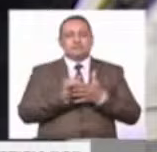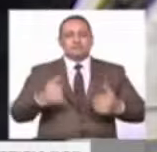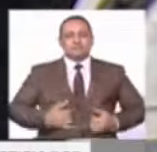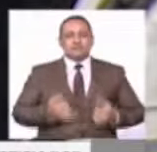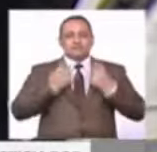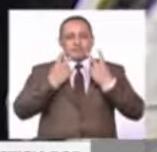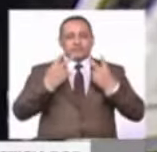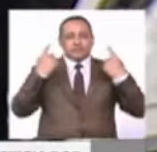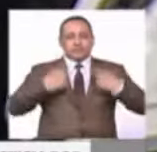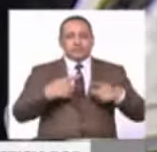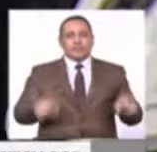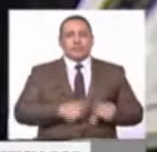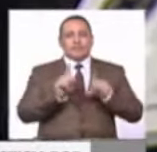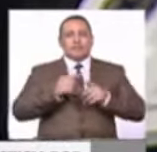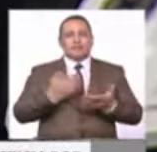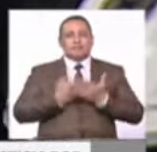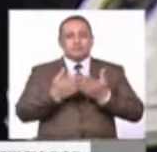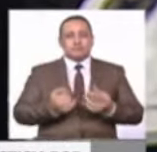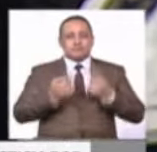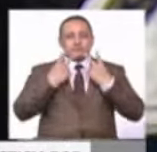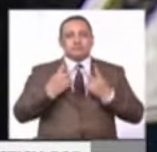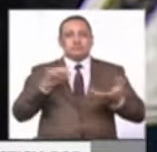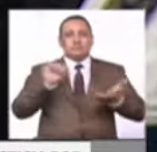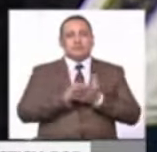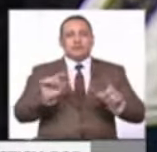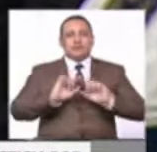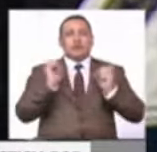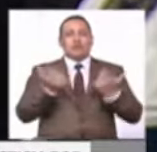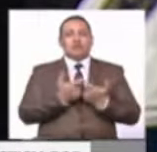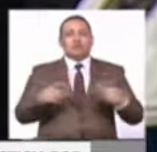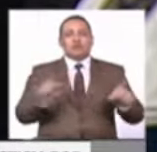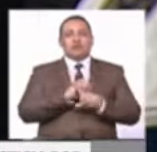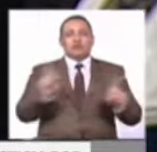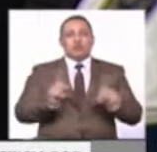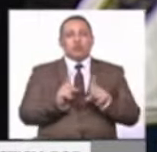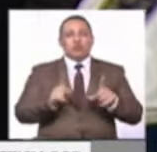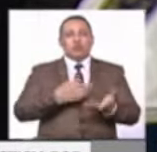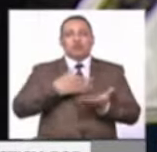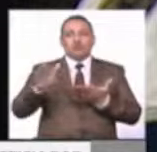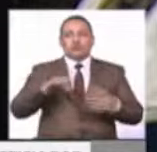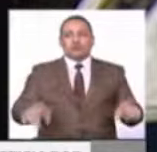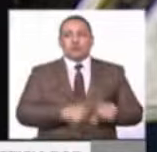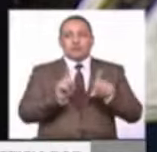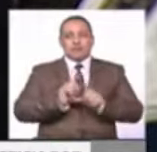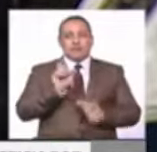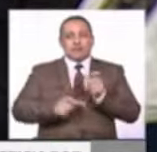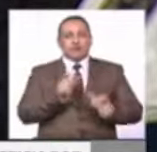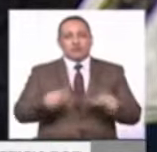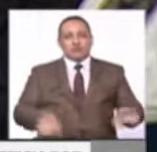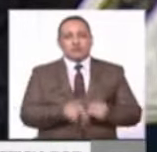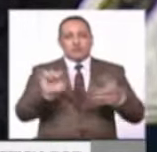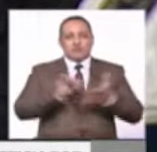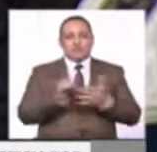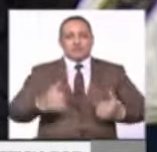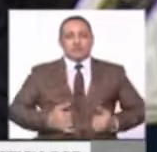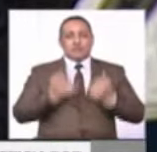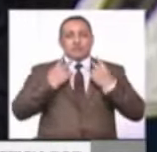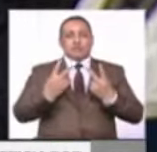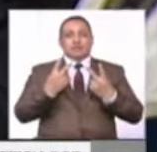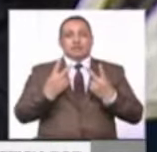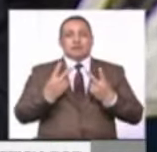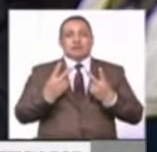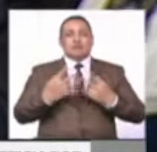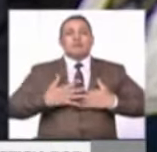más al hecho de que la junta no vó a mi patrocinada y Bueno claro es